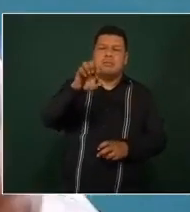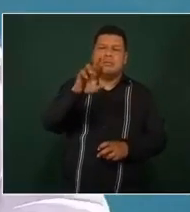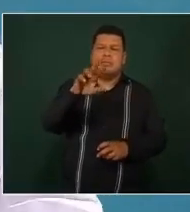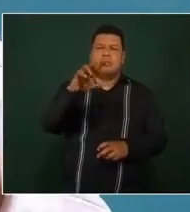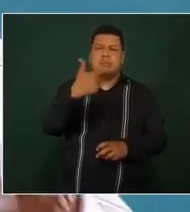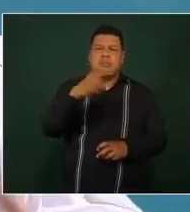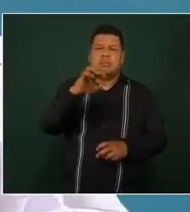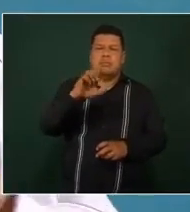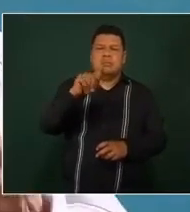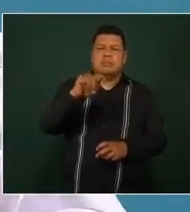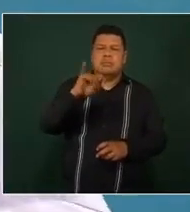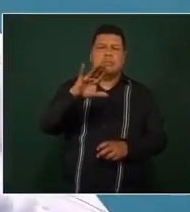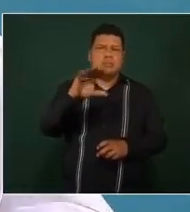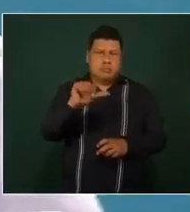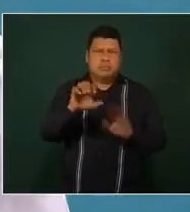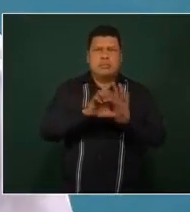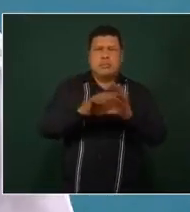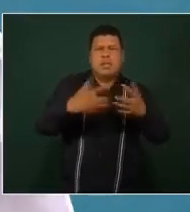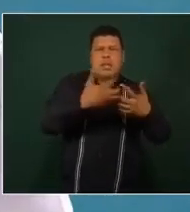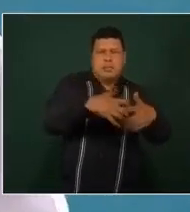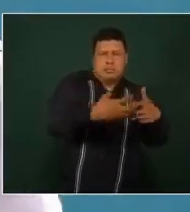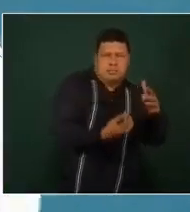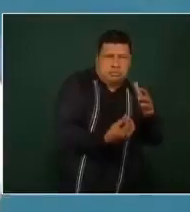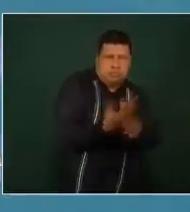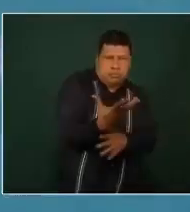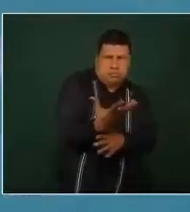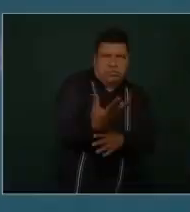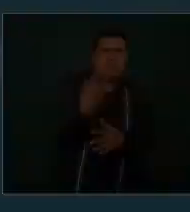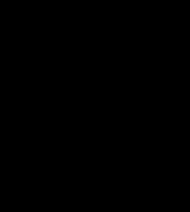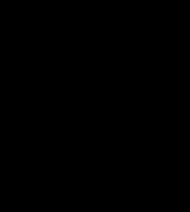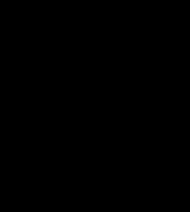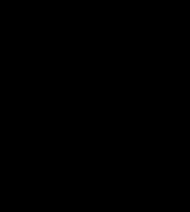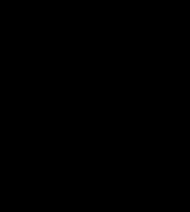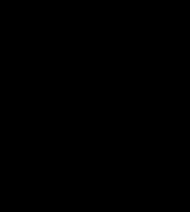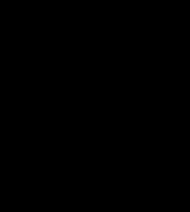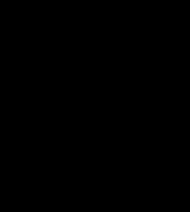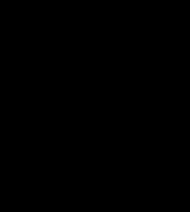si constituían una empresa para producir energía,